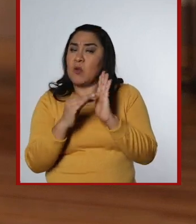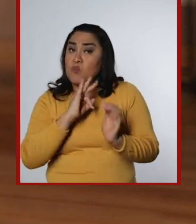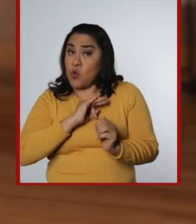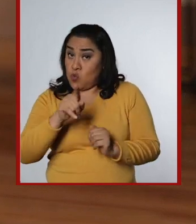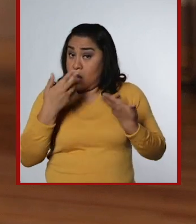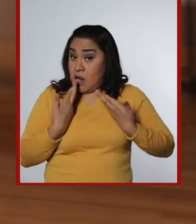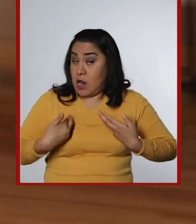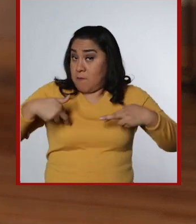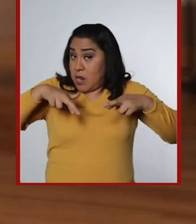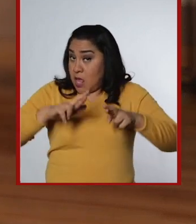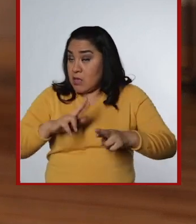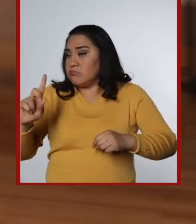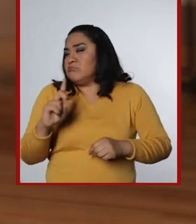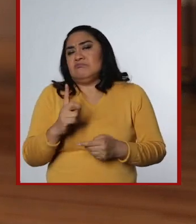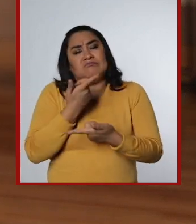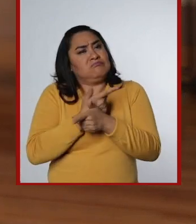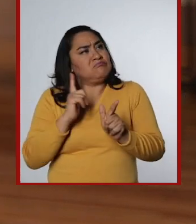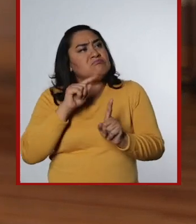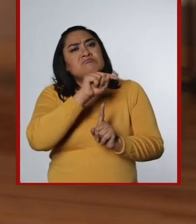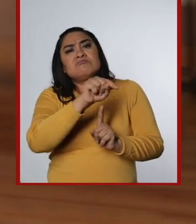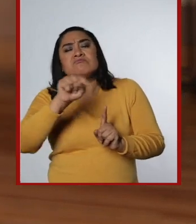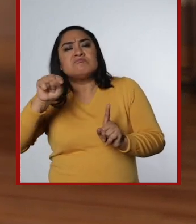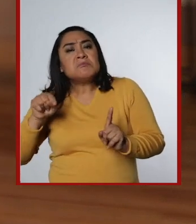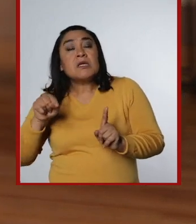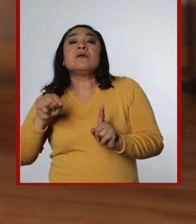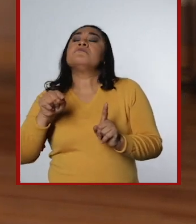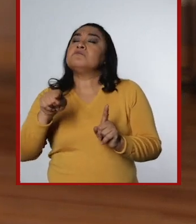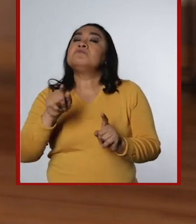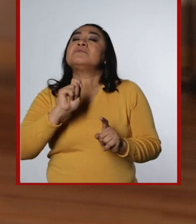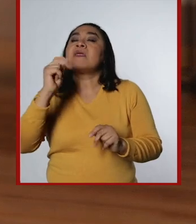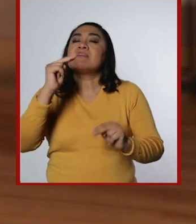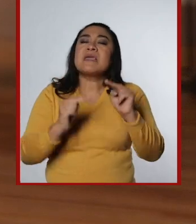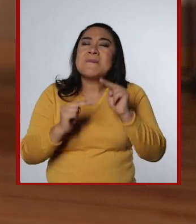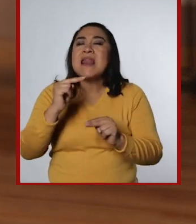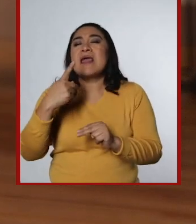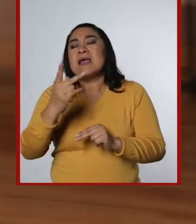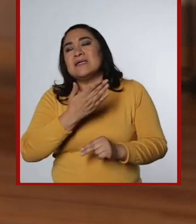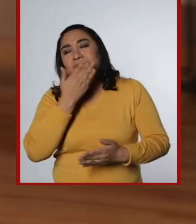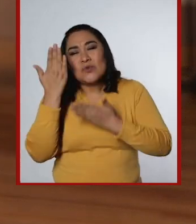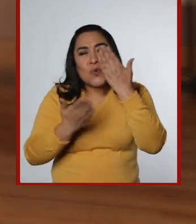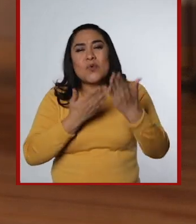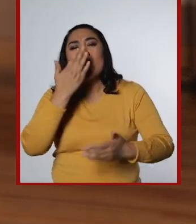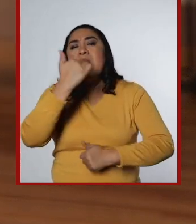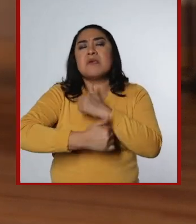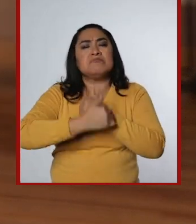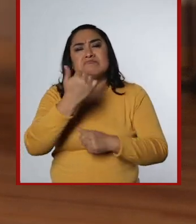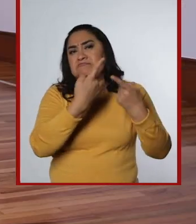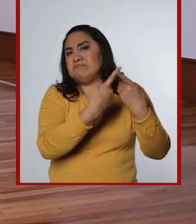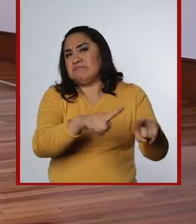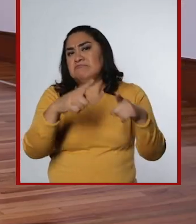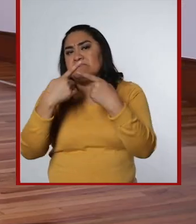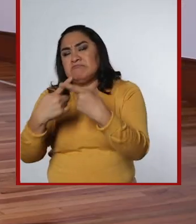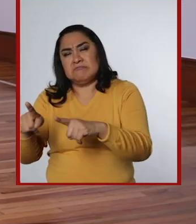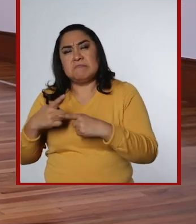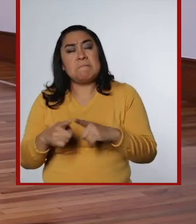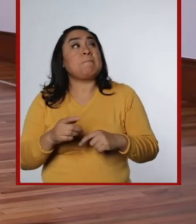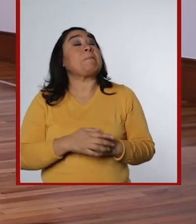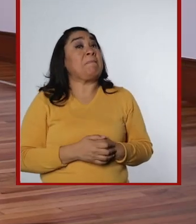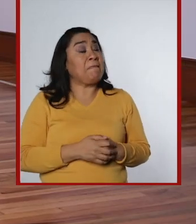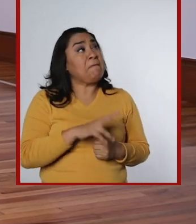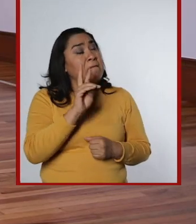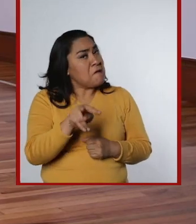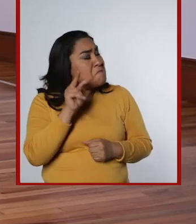permite que sean representantes de toda clase, además de contar con niveles de estudios y carreras distintas. Wow, pues no suena